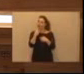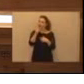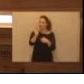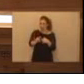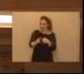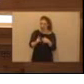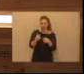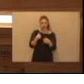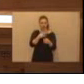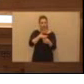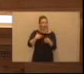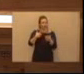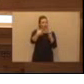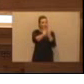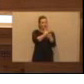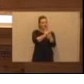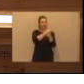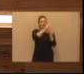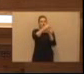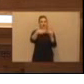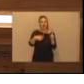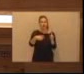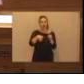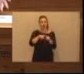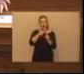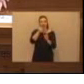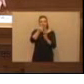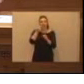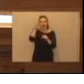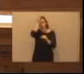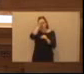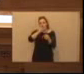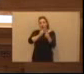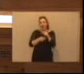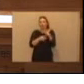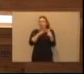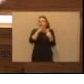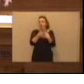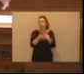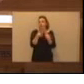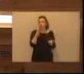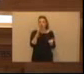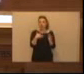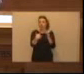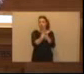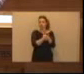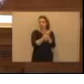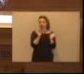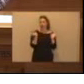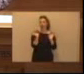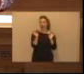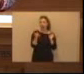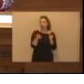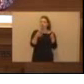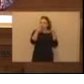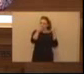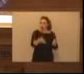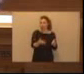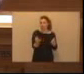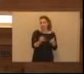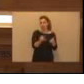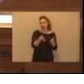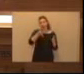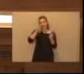hoy nos explicaran cuáles son esos cambios de criterio, pero no nos explicaron nada, así que ustedes tendrán la obligación de a los